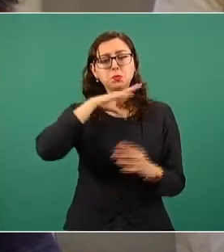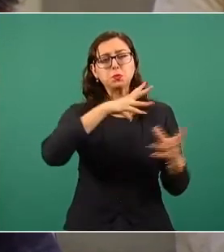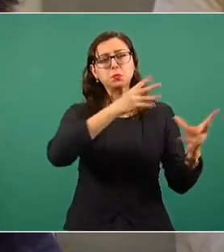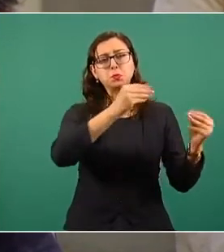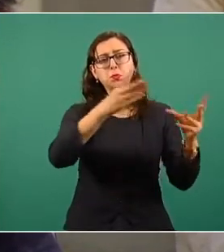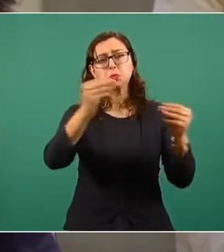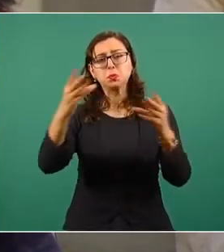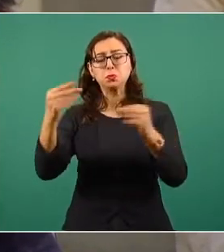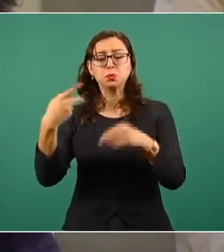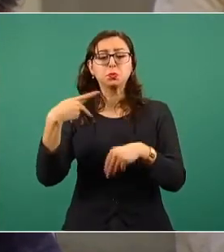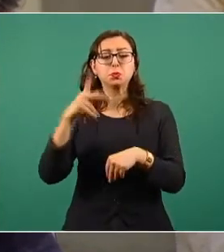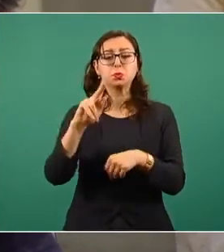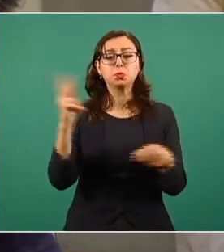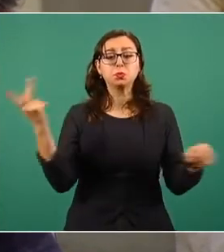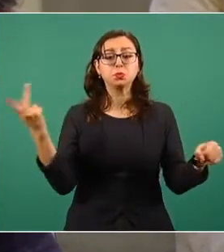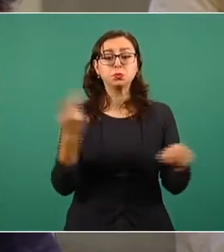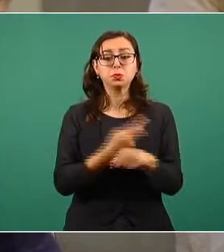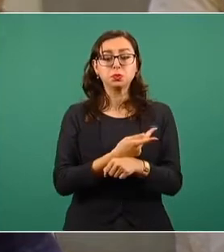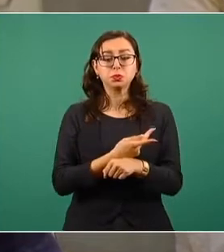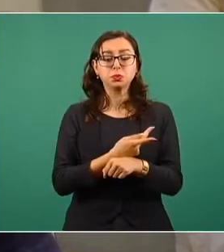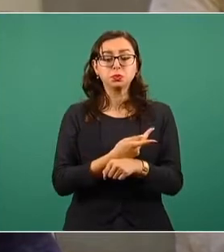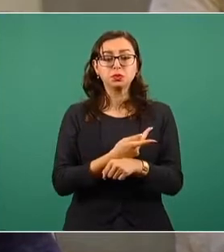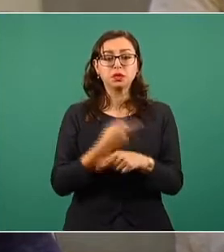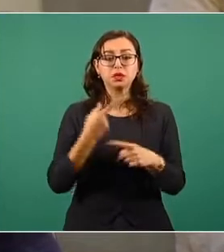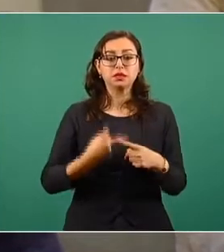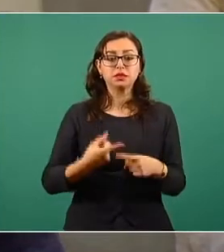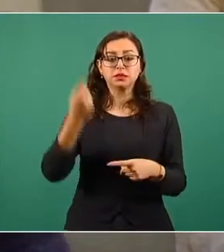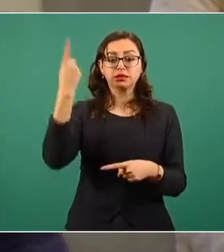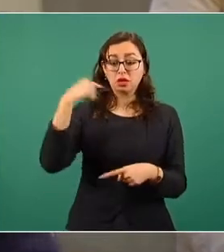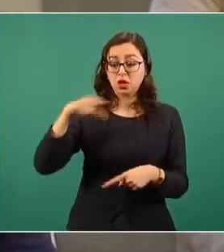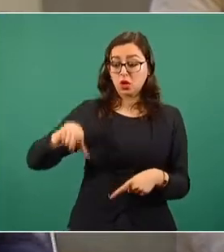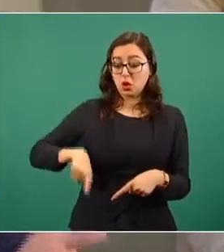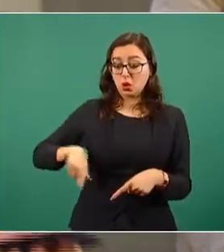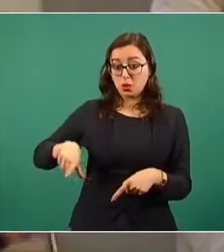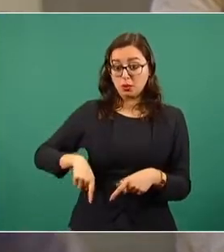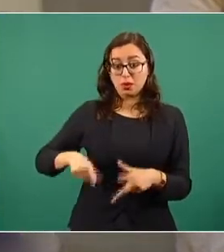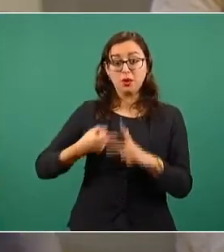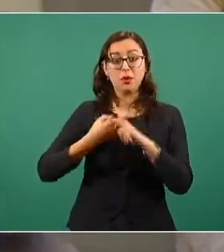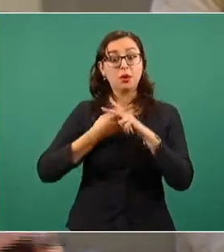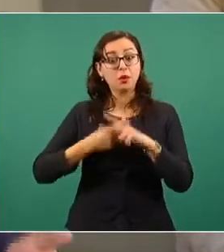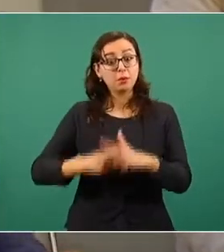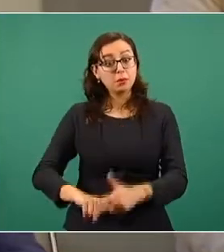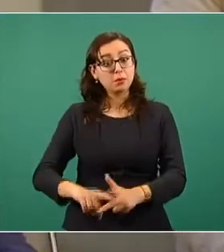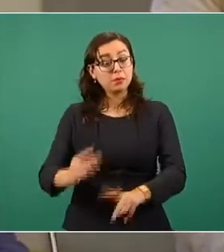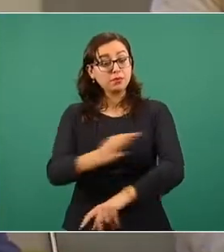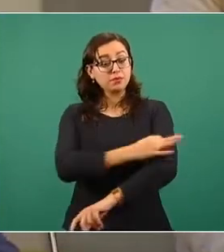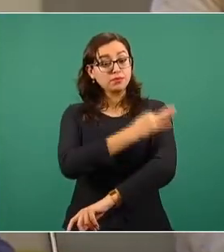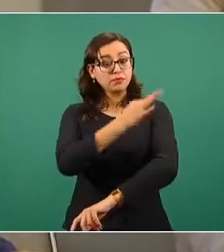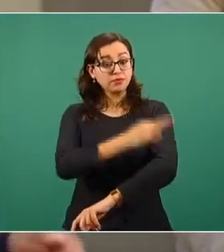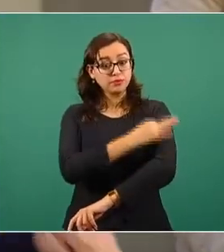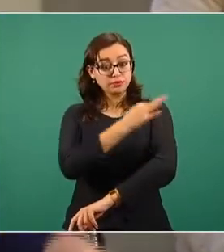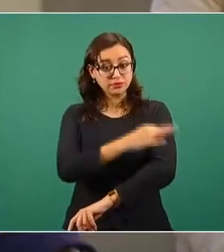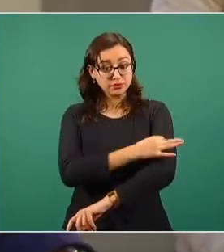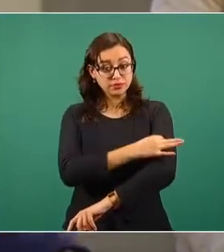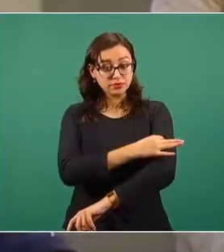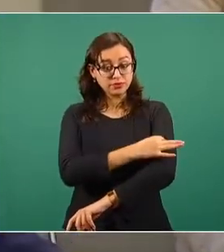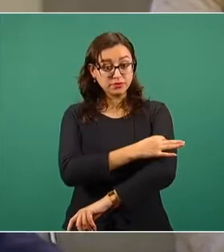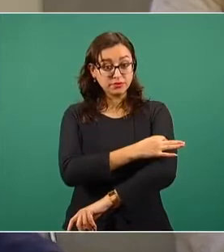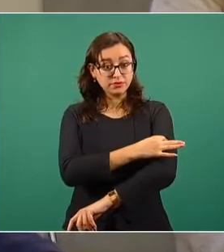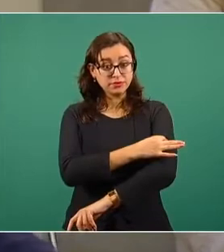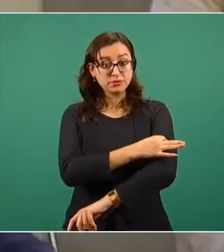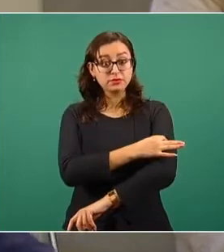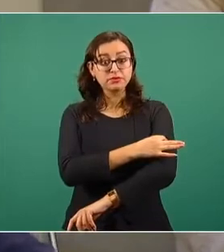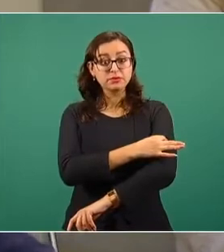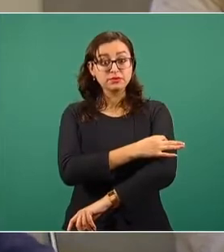el War Room del gobierno no, ese día se echó a andar el andamiento de las vacunas que supuestamente